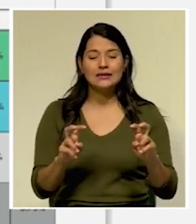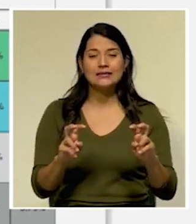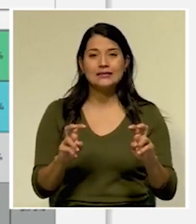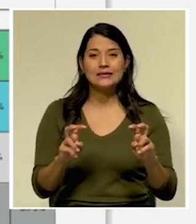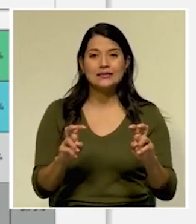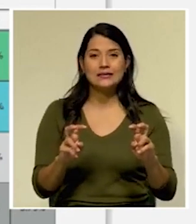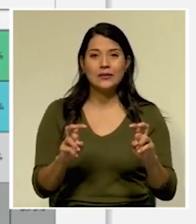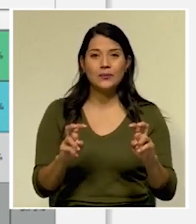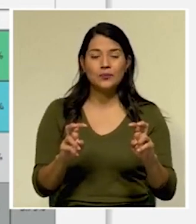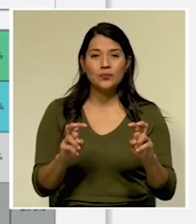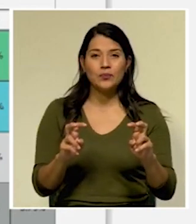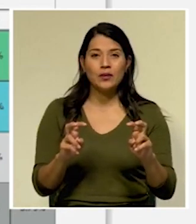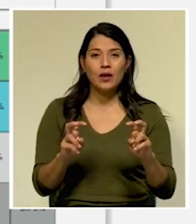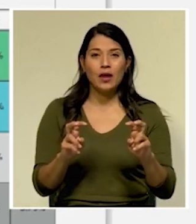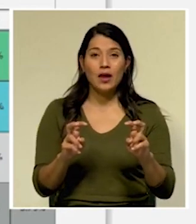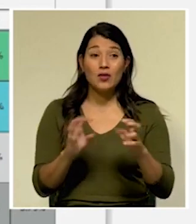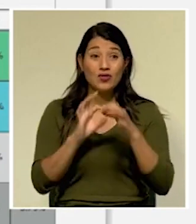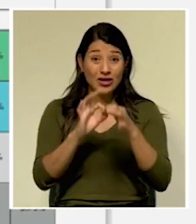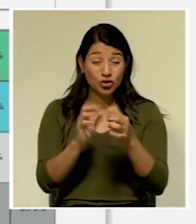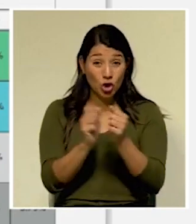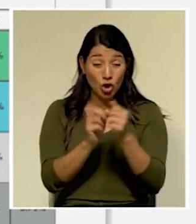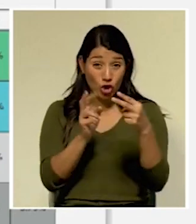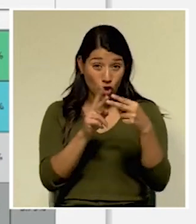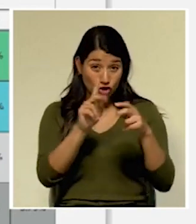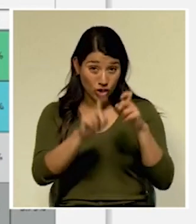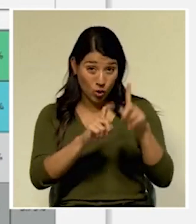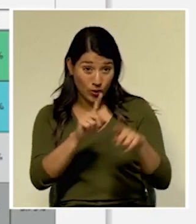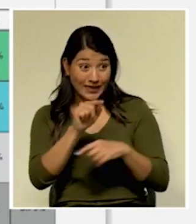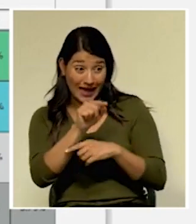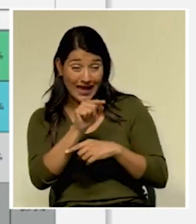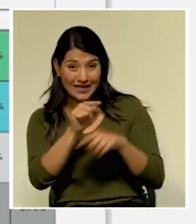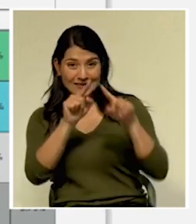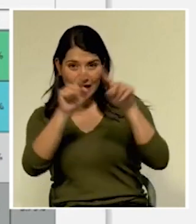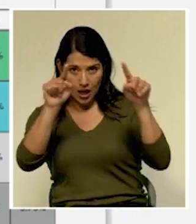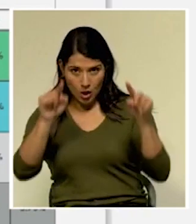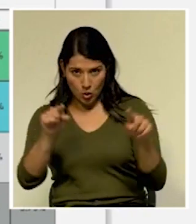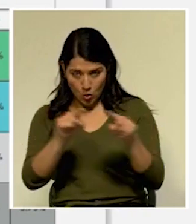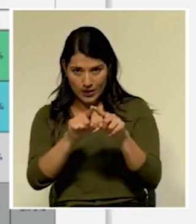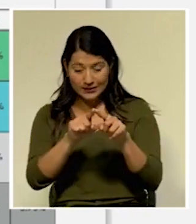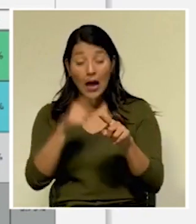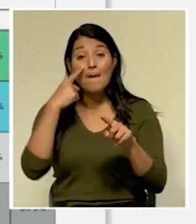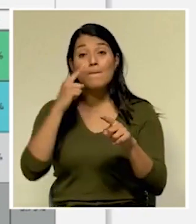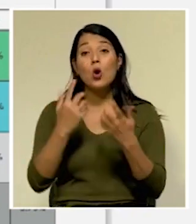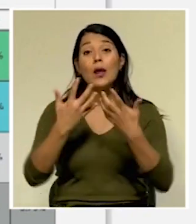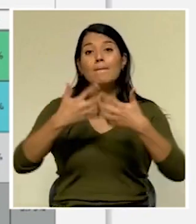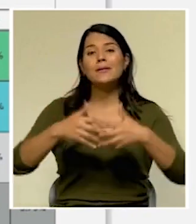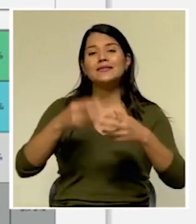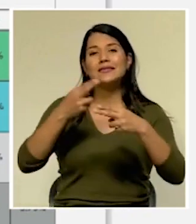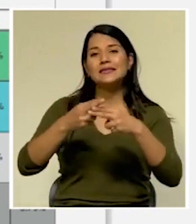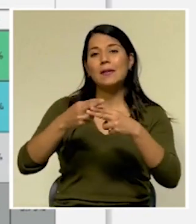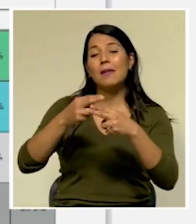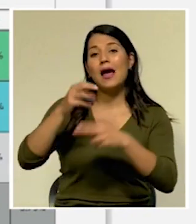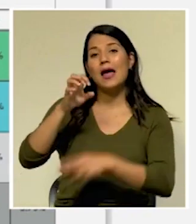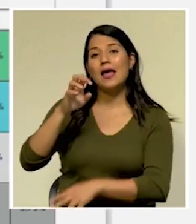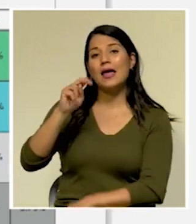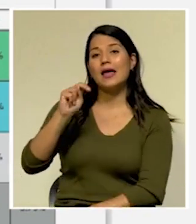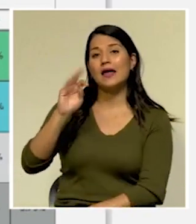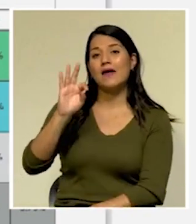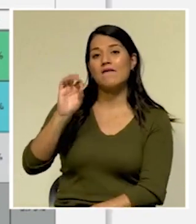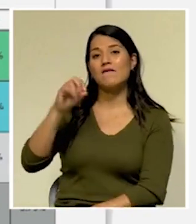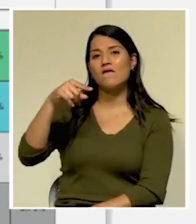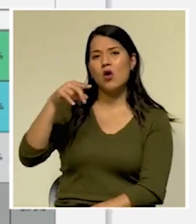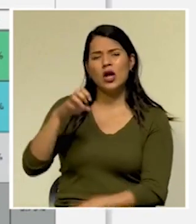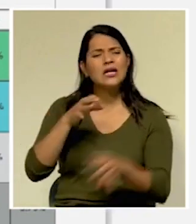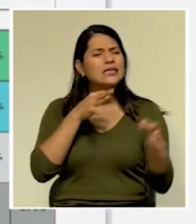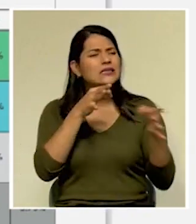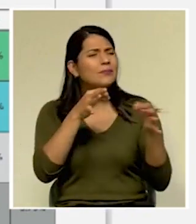digamos, de lo que las dos encuestas. Este gráfico también es de la empresa Enfoques pero veámoslo, digamos, grosso modo. Sí,